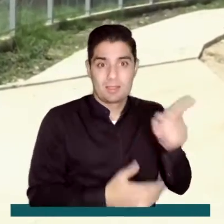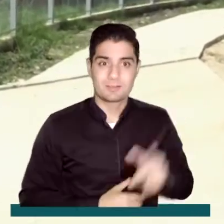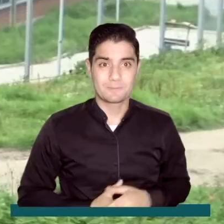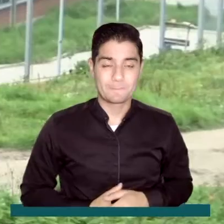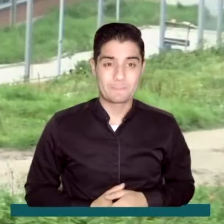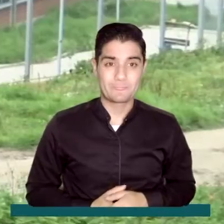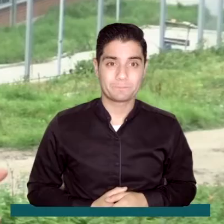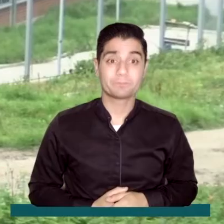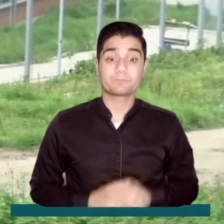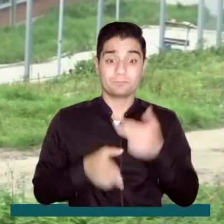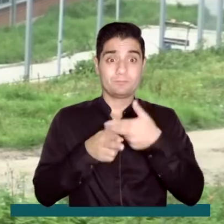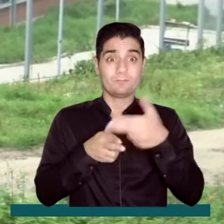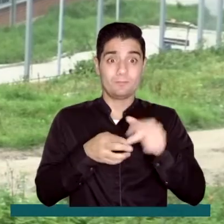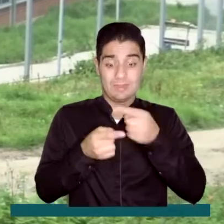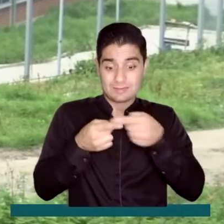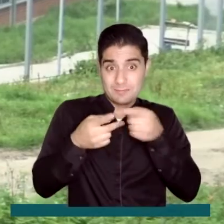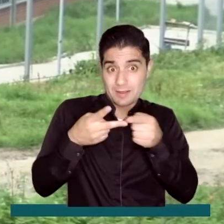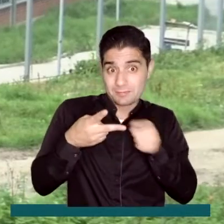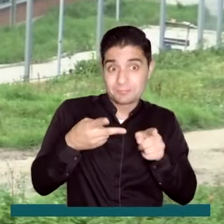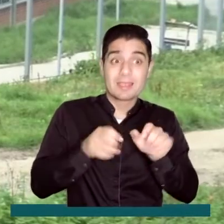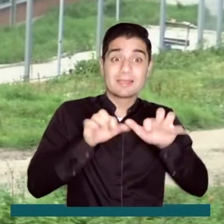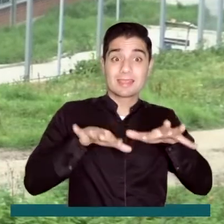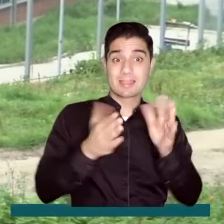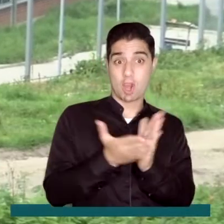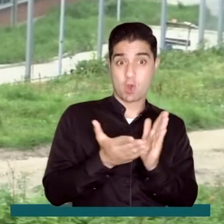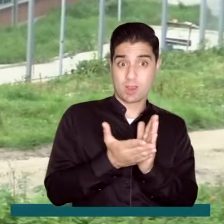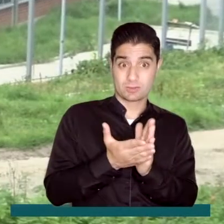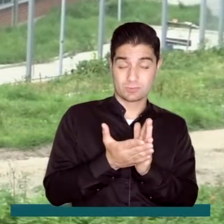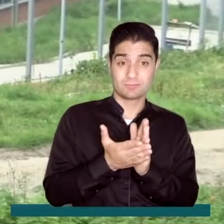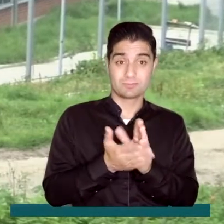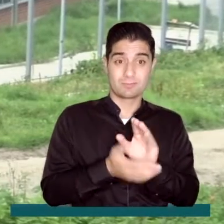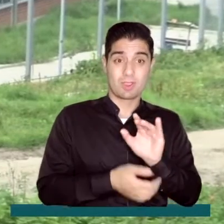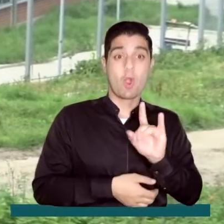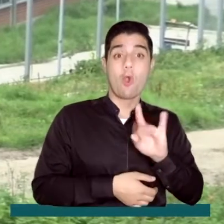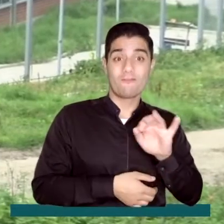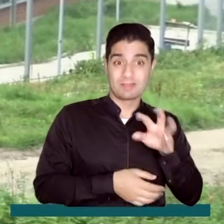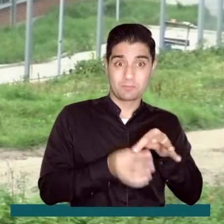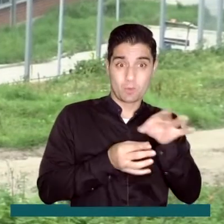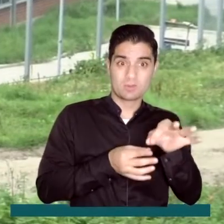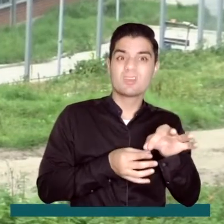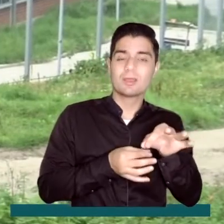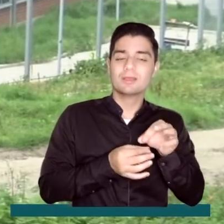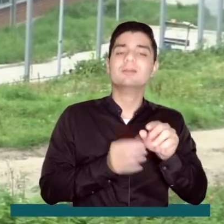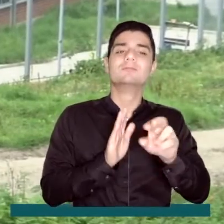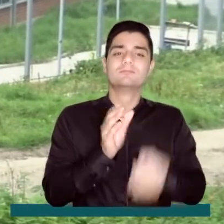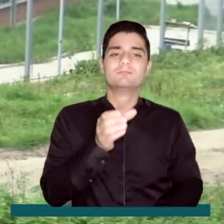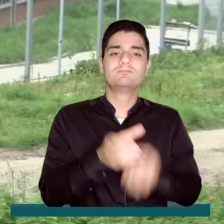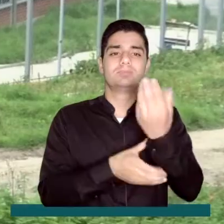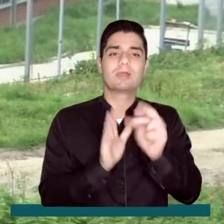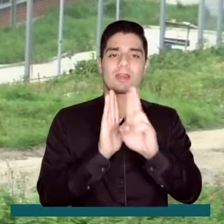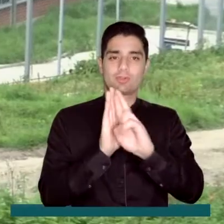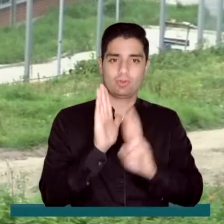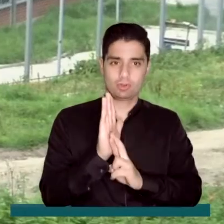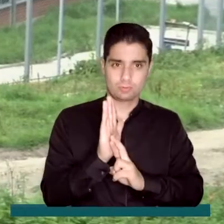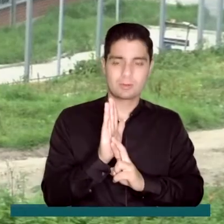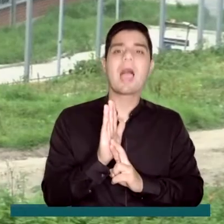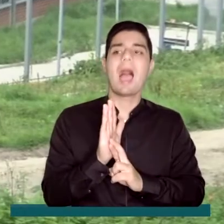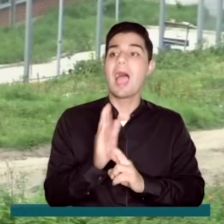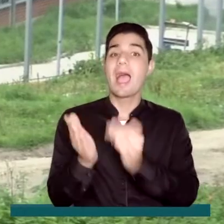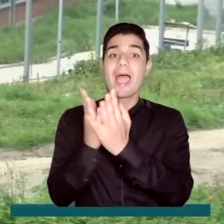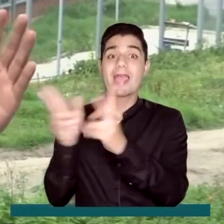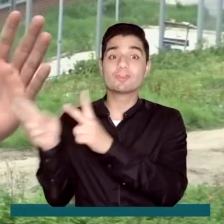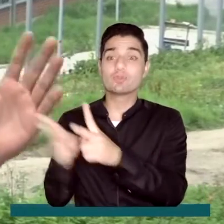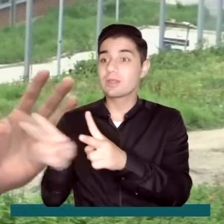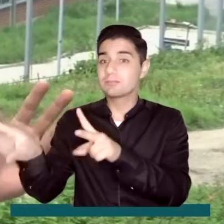en las próximas semanas la secretaria de educación de ubaté expedirá una resolución que permita hacer efectivo el